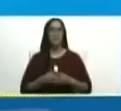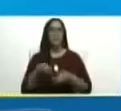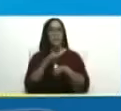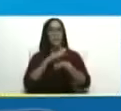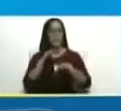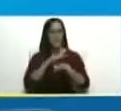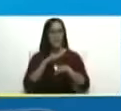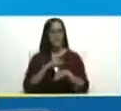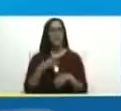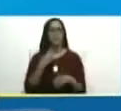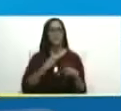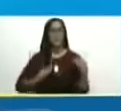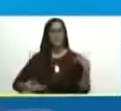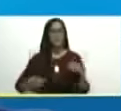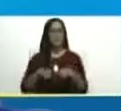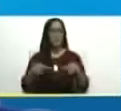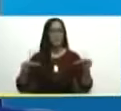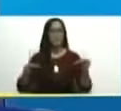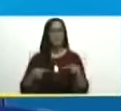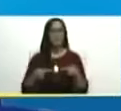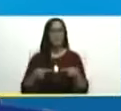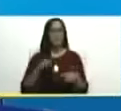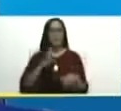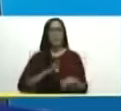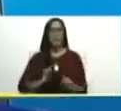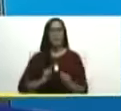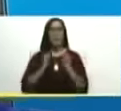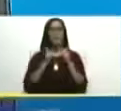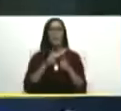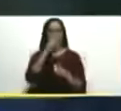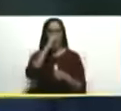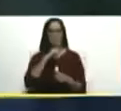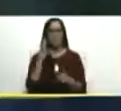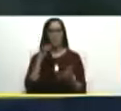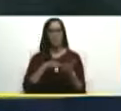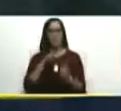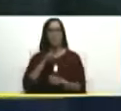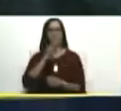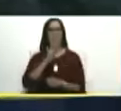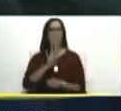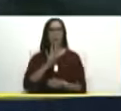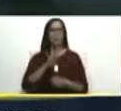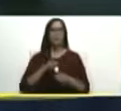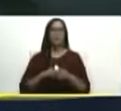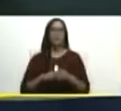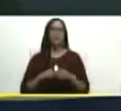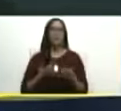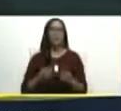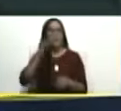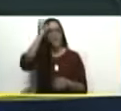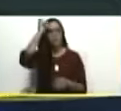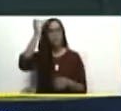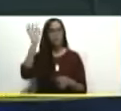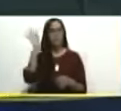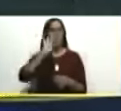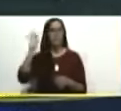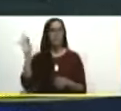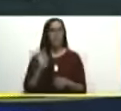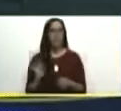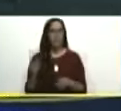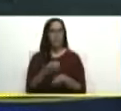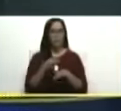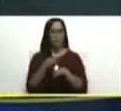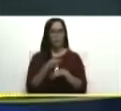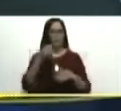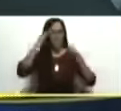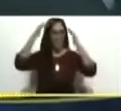vicepresidentes sectoriales, que estamos arrancando este año 2024 con el Consejo Federal de Gobierno. Saludamos a